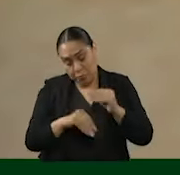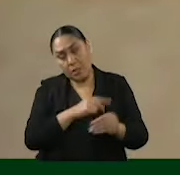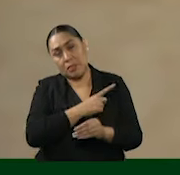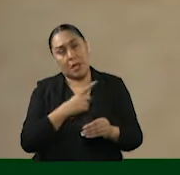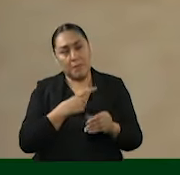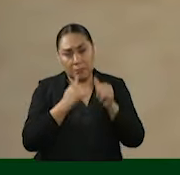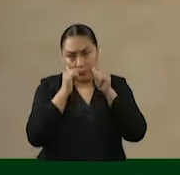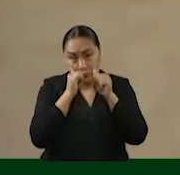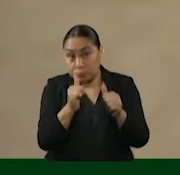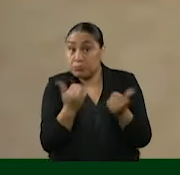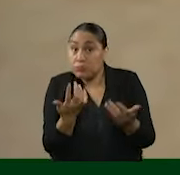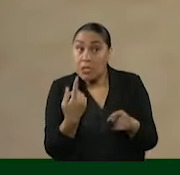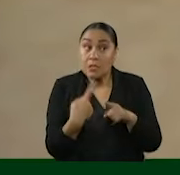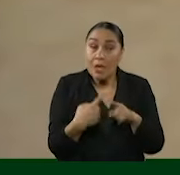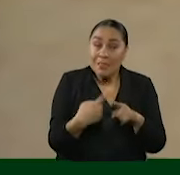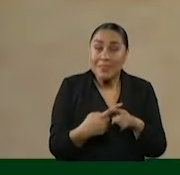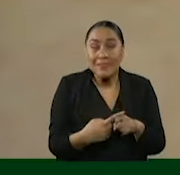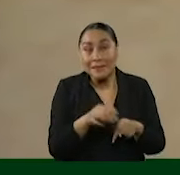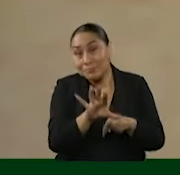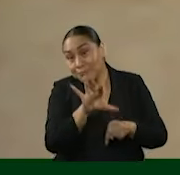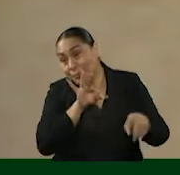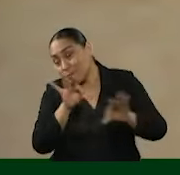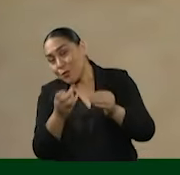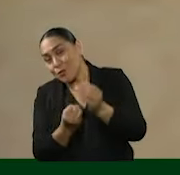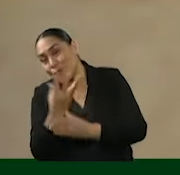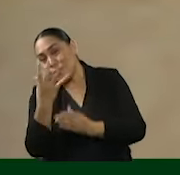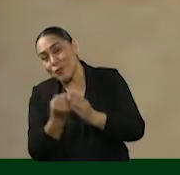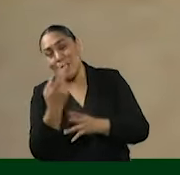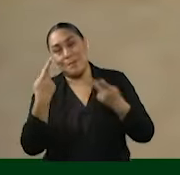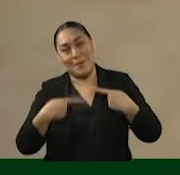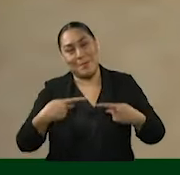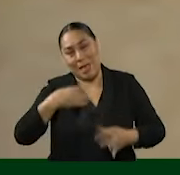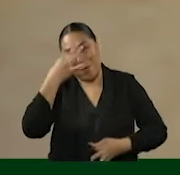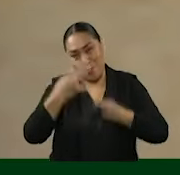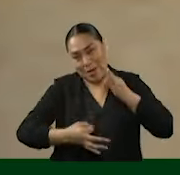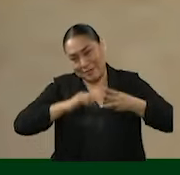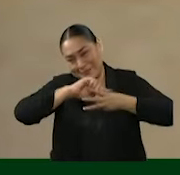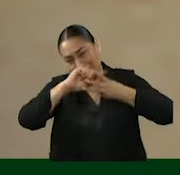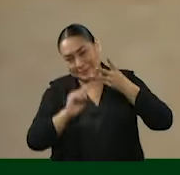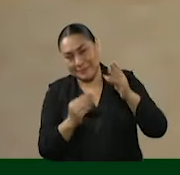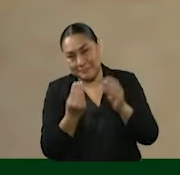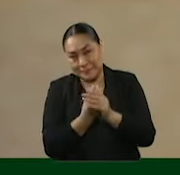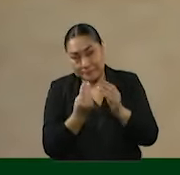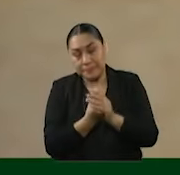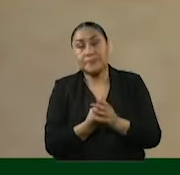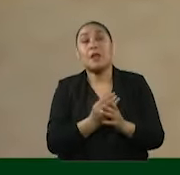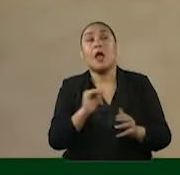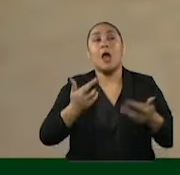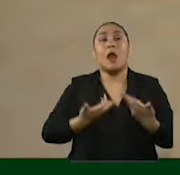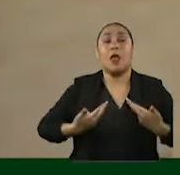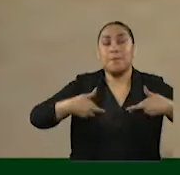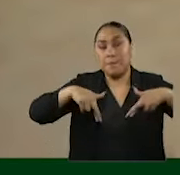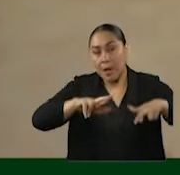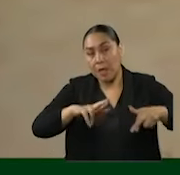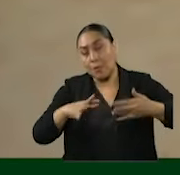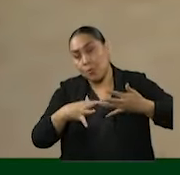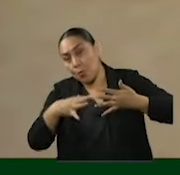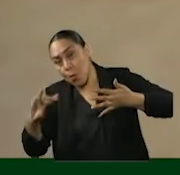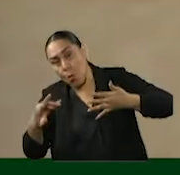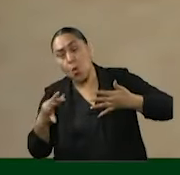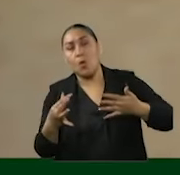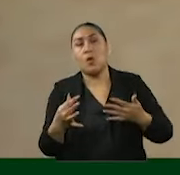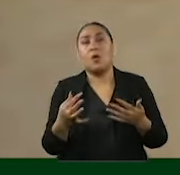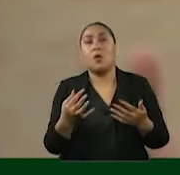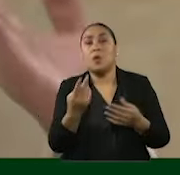a elegir a estos jueces magistrados y ministros con un sistema de mayoría de representación proporcional